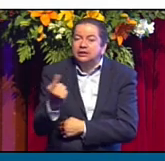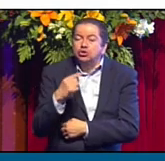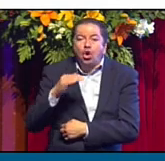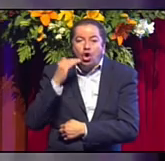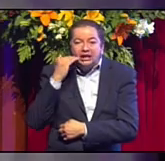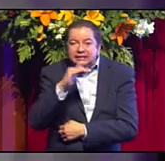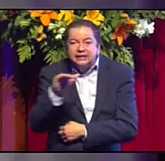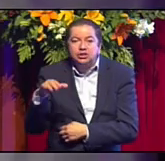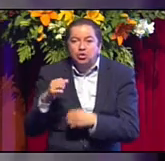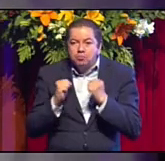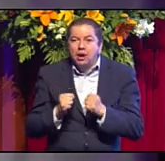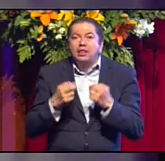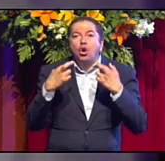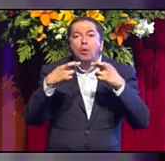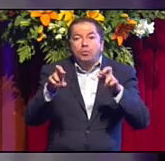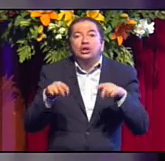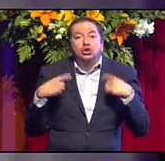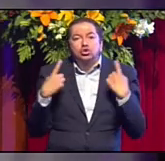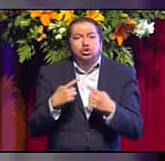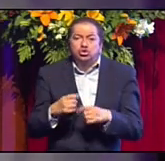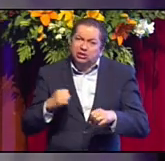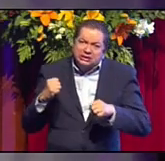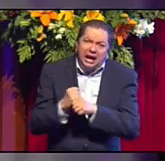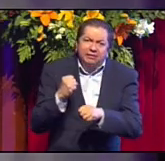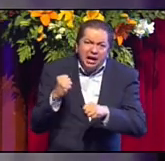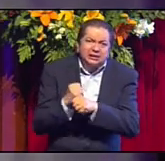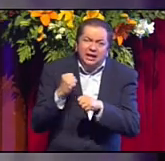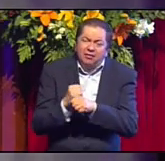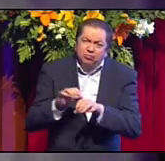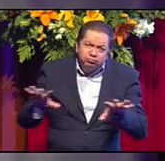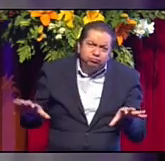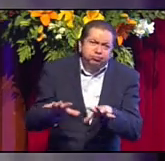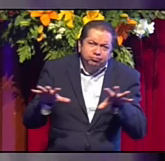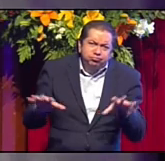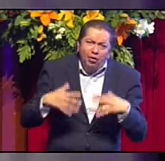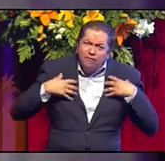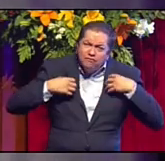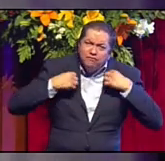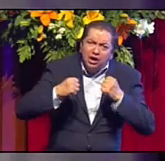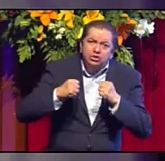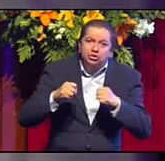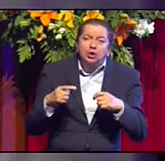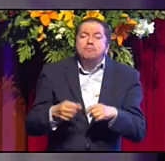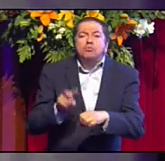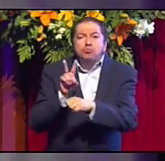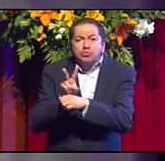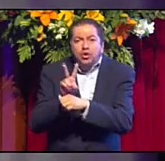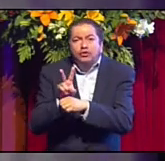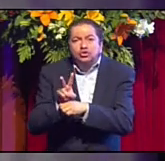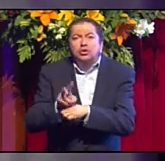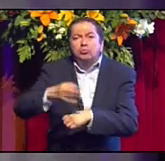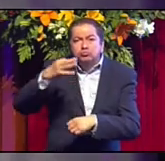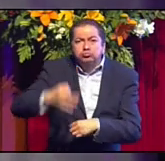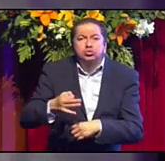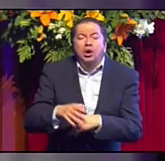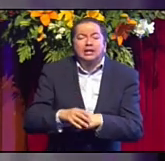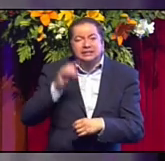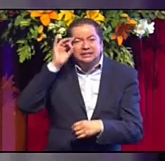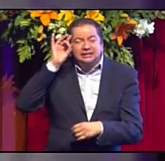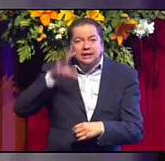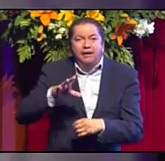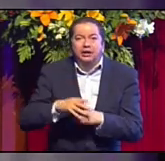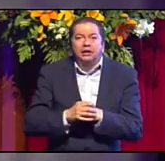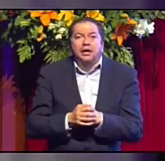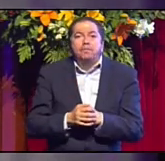tengan oportunidades. Por eso nos rompemos la espalda, por eso trabajamos duramente, por eso nuestros profesores efectivamente